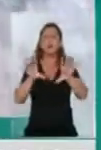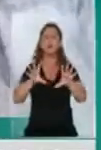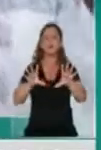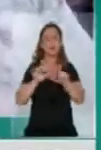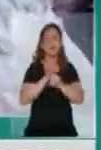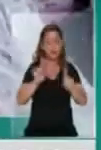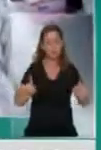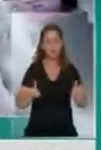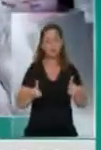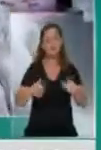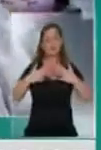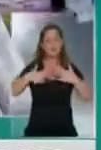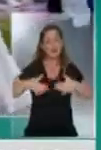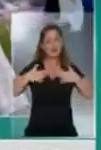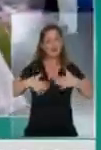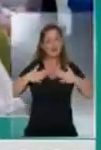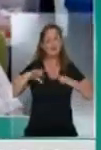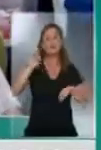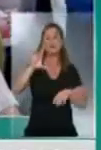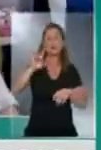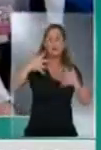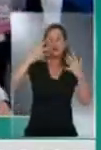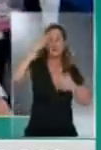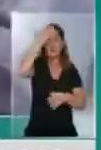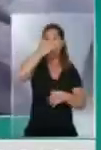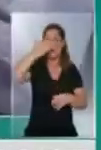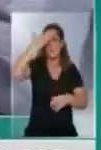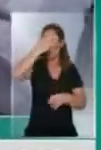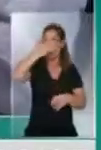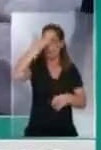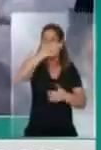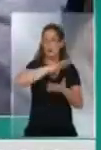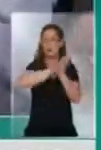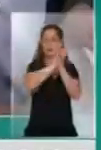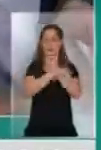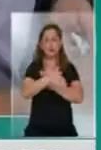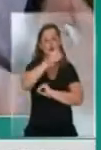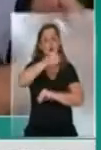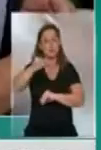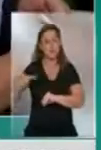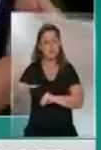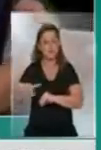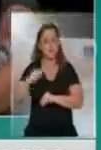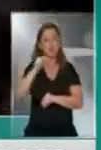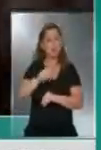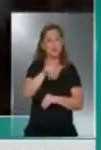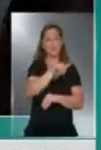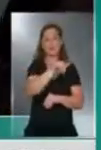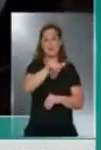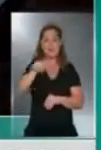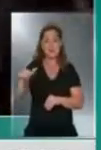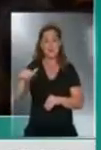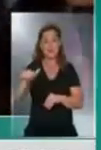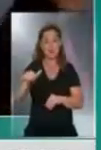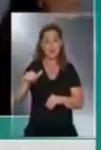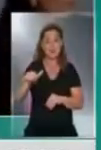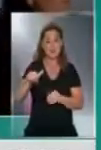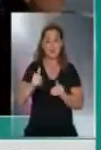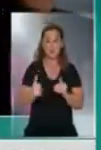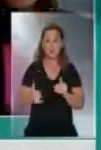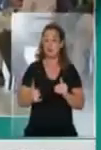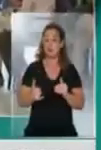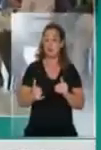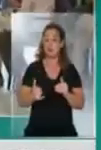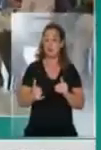lo único que pueden contribuir es a la alarma ciudadana injustificada y consecuentemente eso a sobresaturar